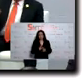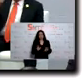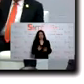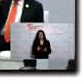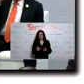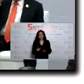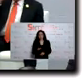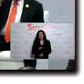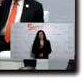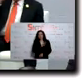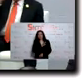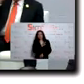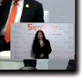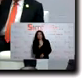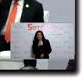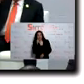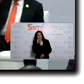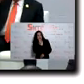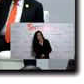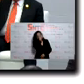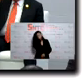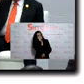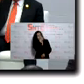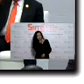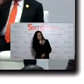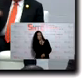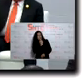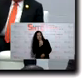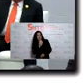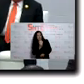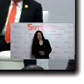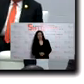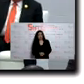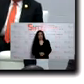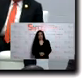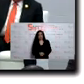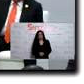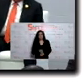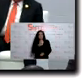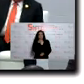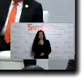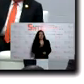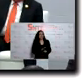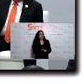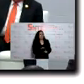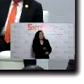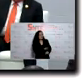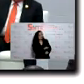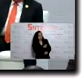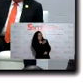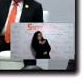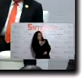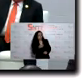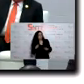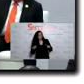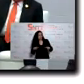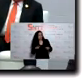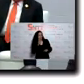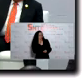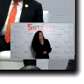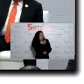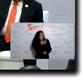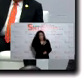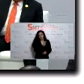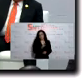Entonces, no podemos juzgar por las caras. ¿Cuáles son las emociones de las personas? Estamos proyectando. Yo cuando me